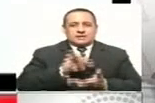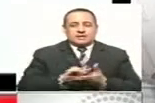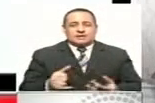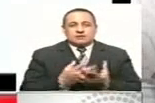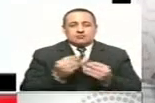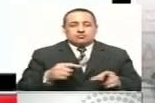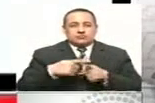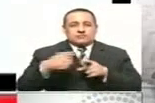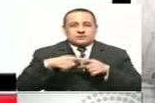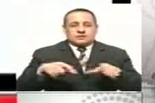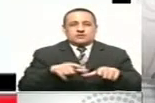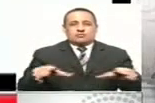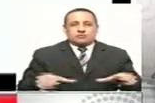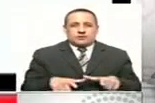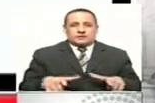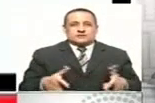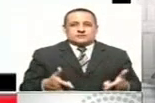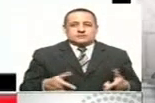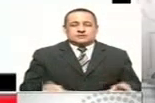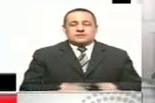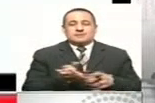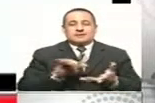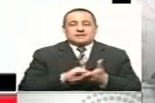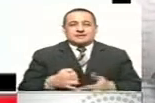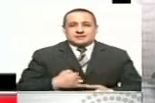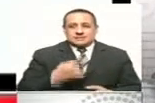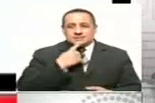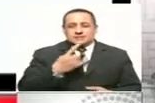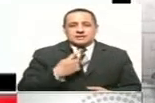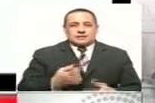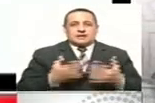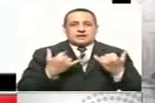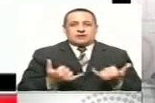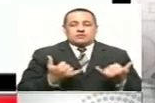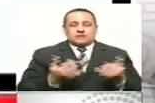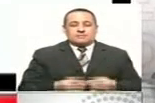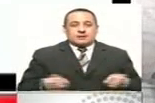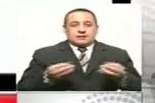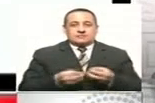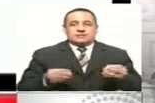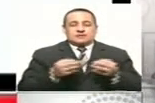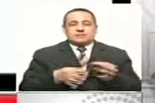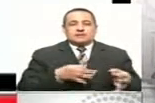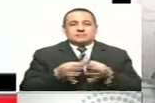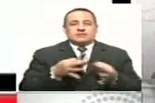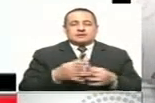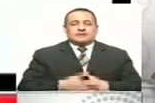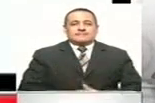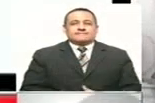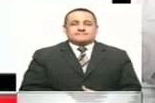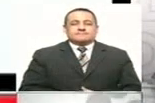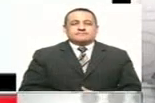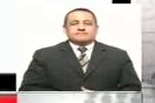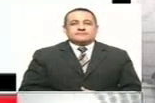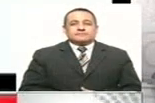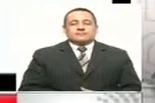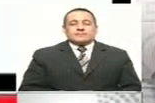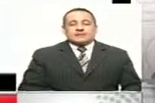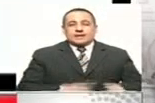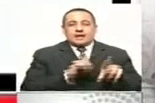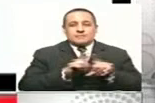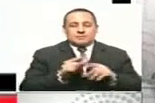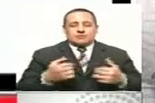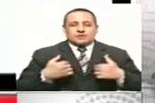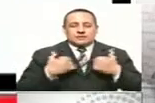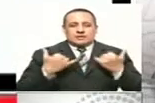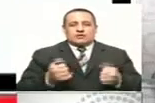estos casos, en el fondo, se está demandando eso. Y también vamos a